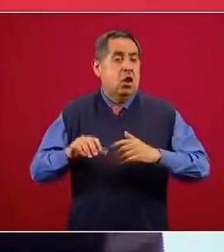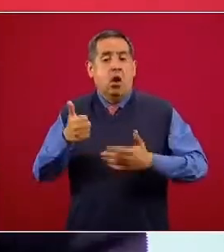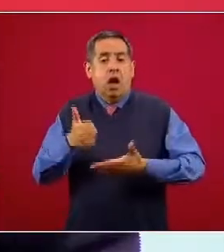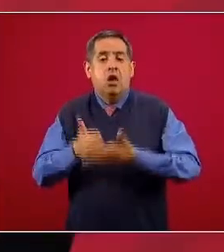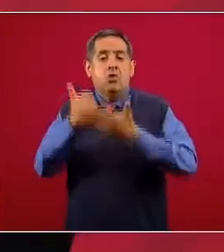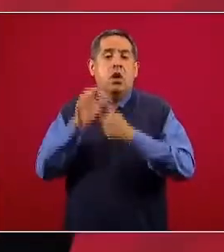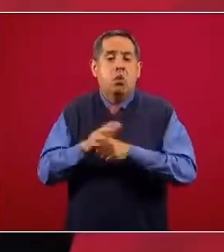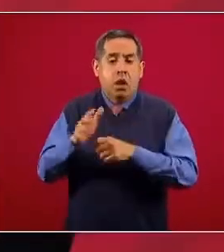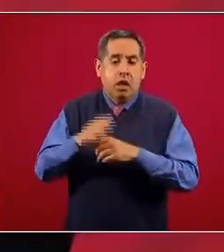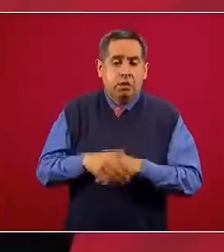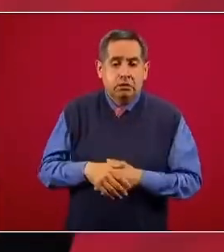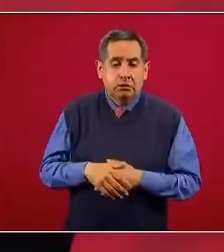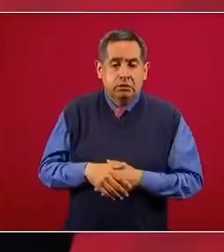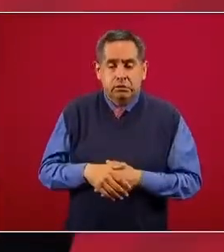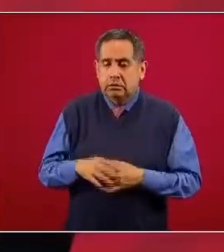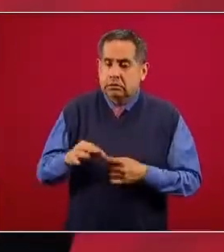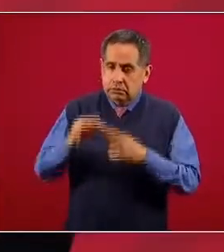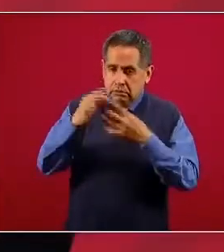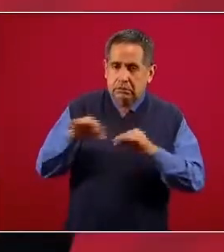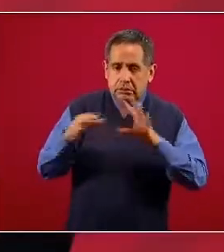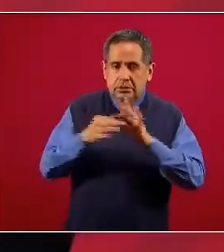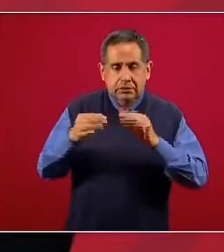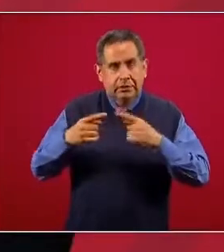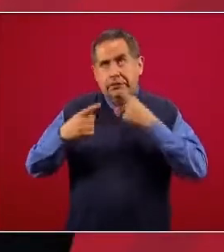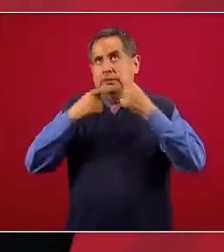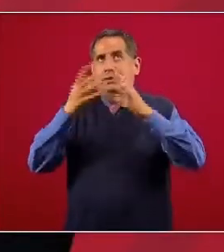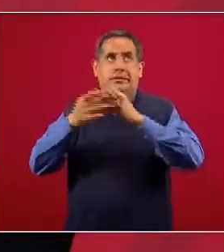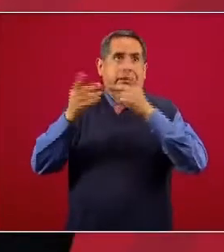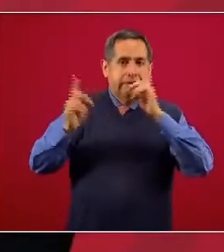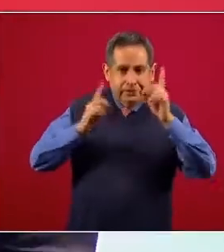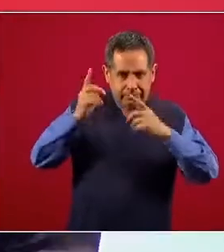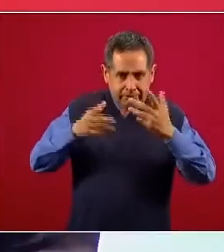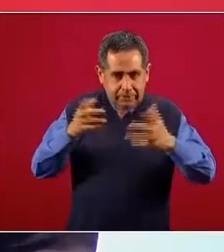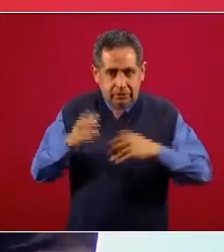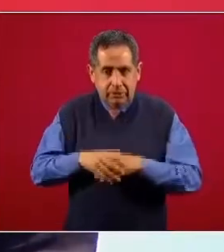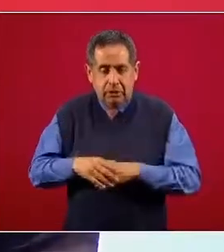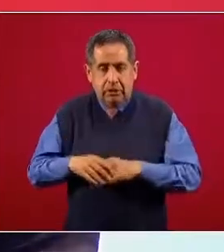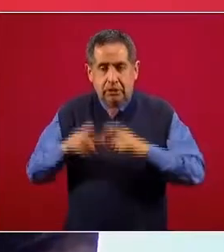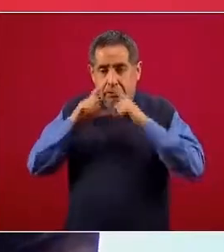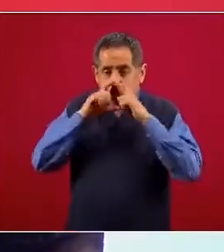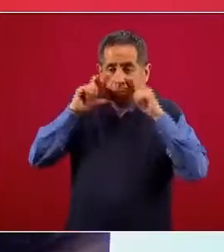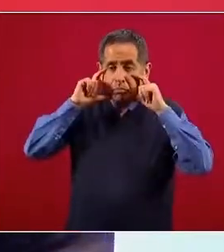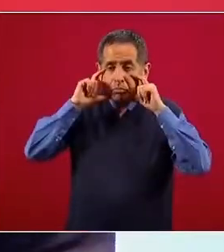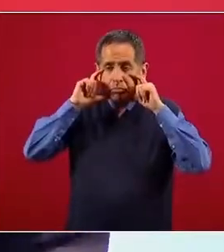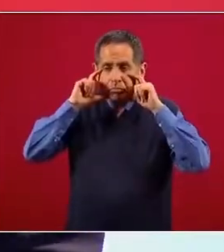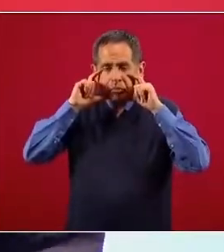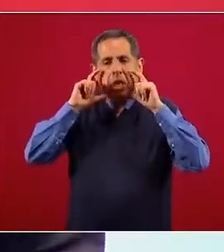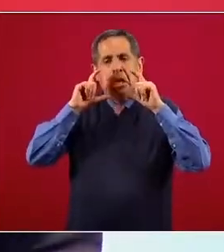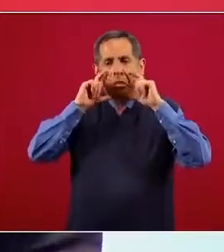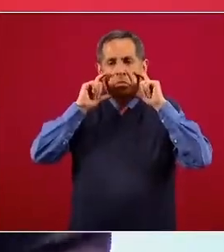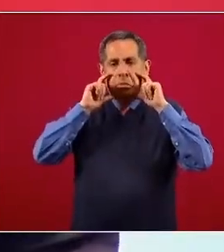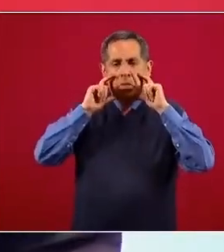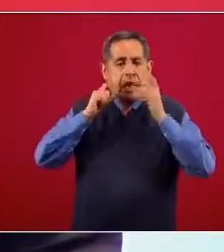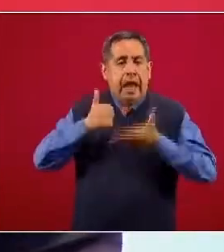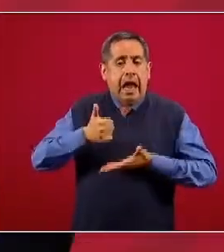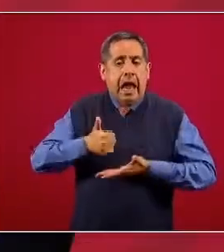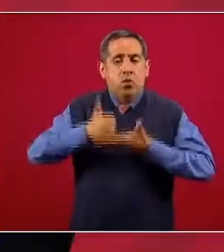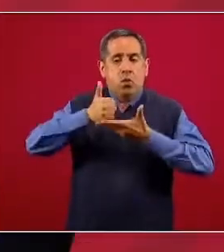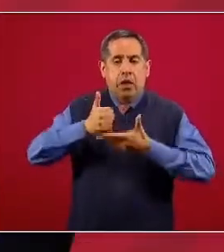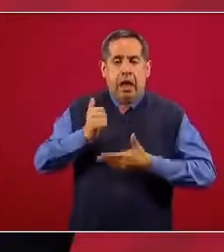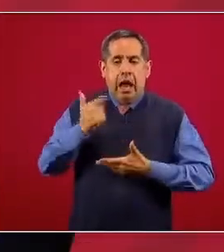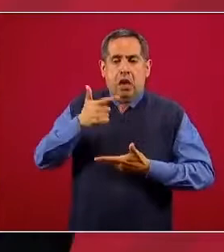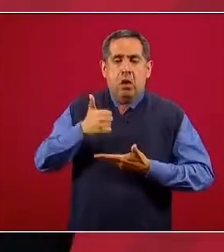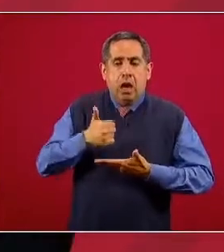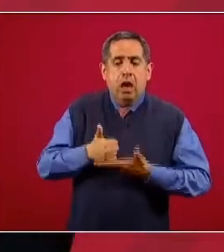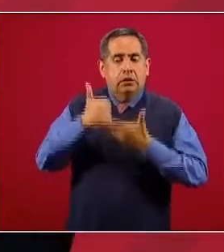auxiliares, destacamos la que ha sido sujeta de inquietudes, el cubrebocas es una medida auxiliar, esa